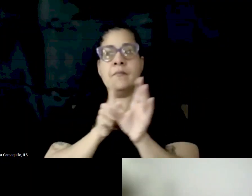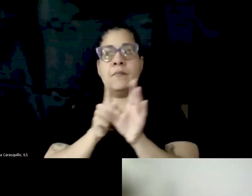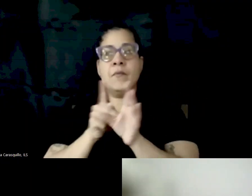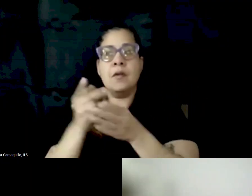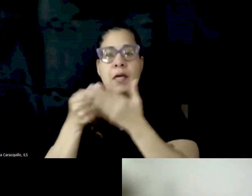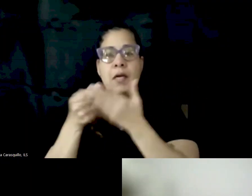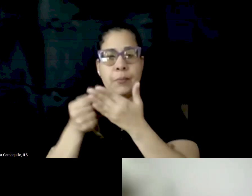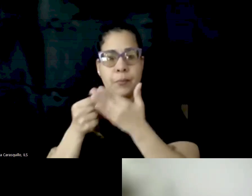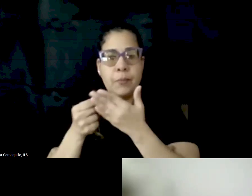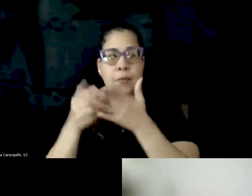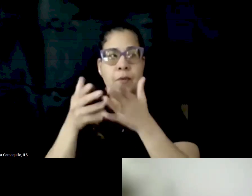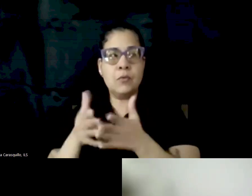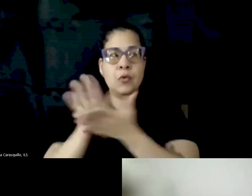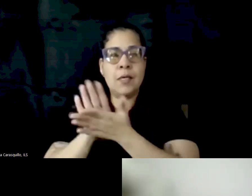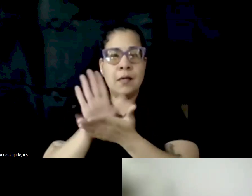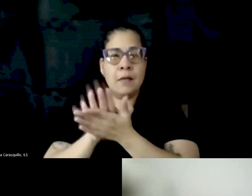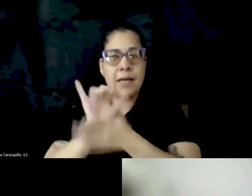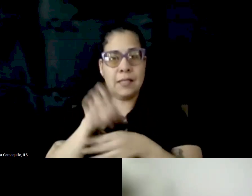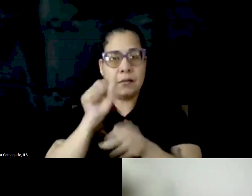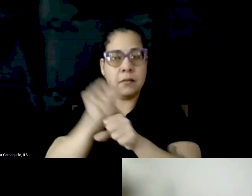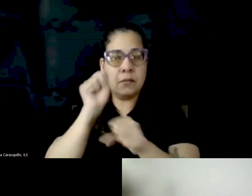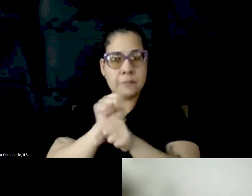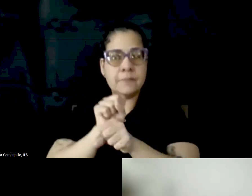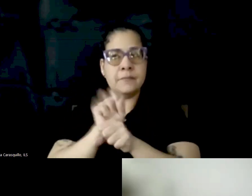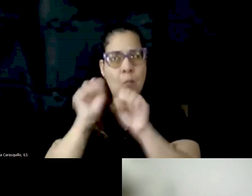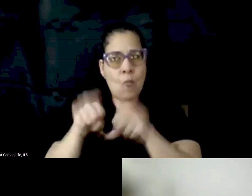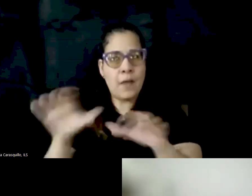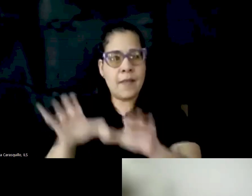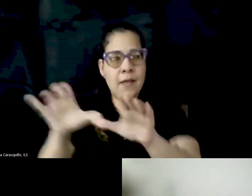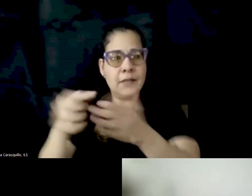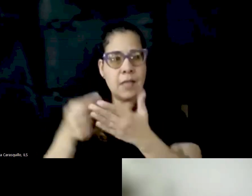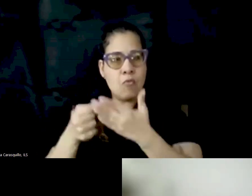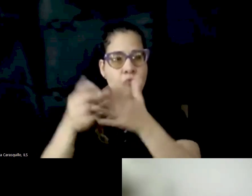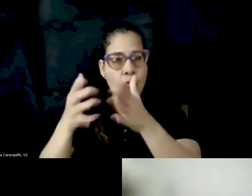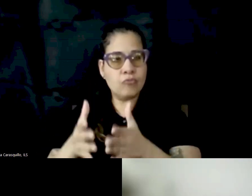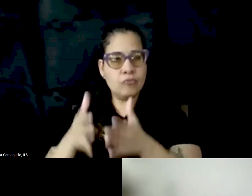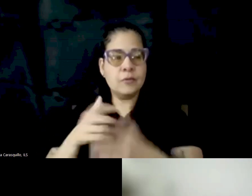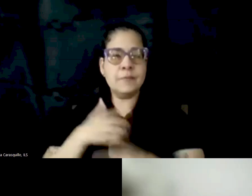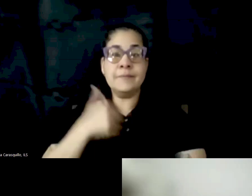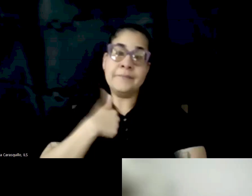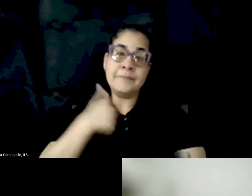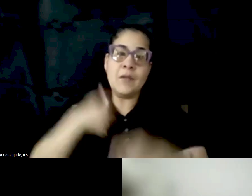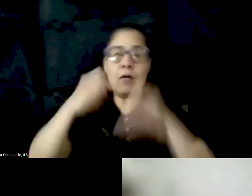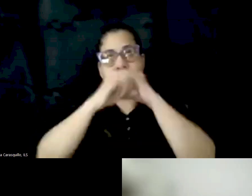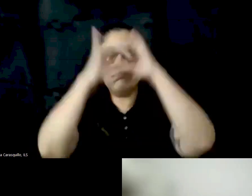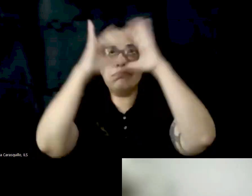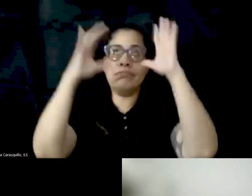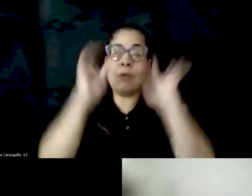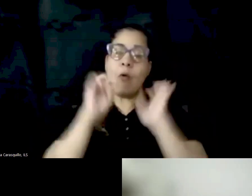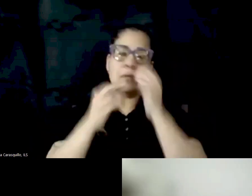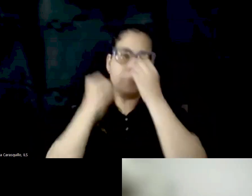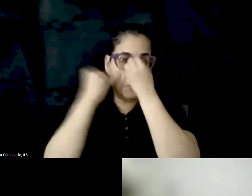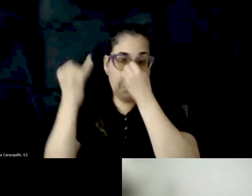uno de los trabajos que pudiera hacer un consultor de escuela. Mi fantasía es, o mi idea,